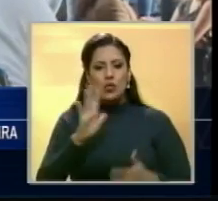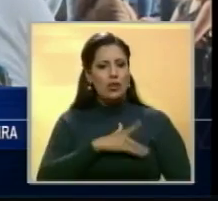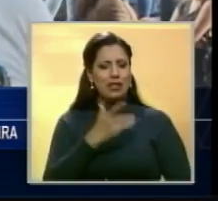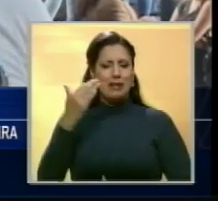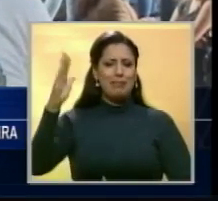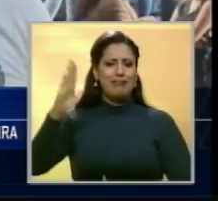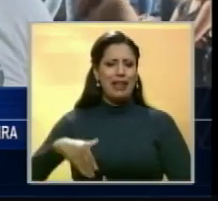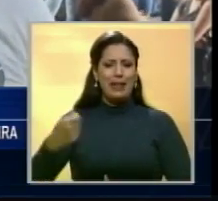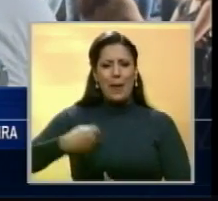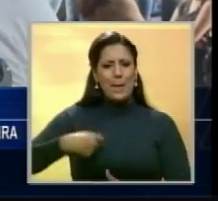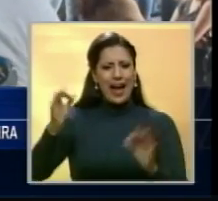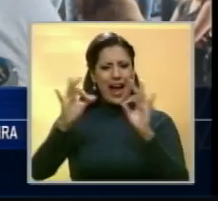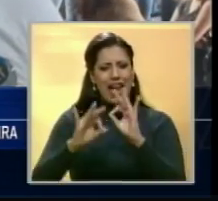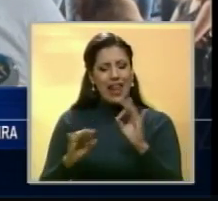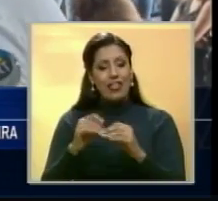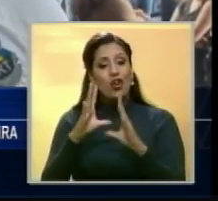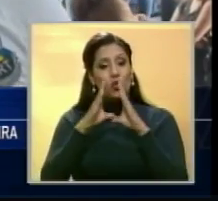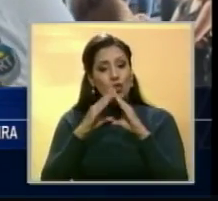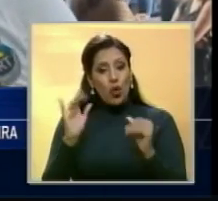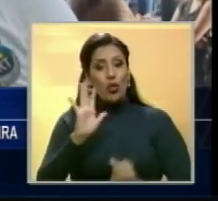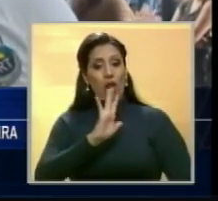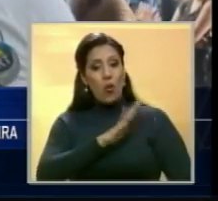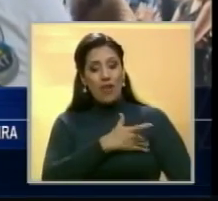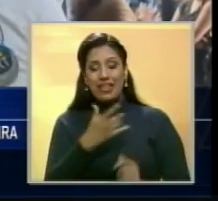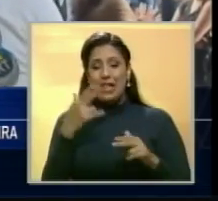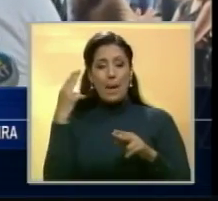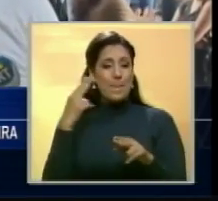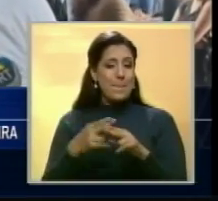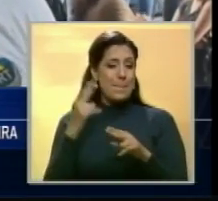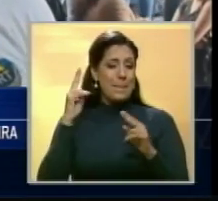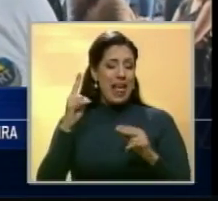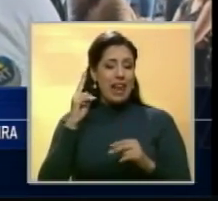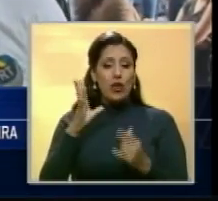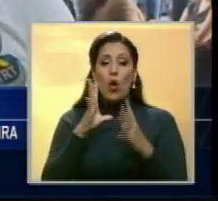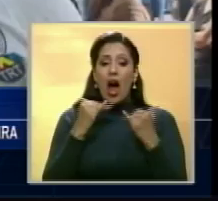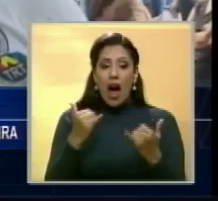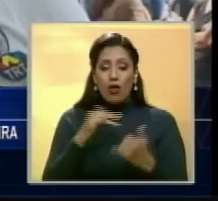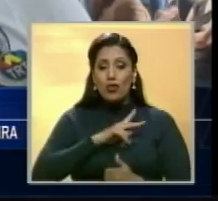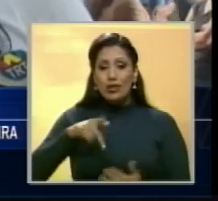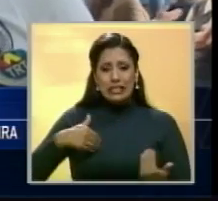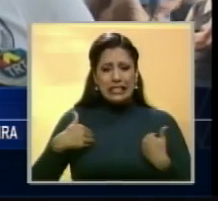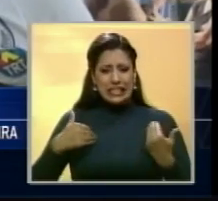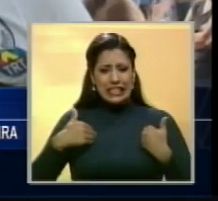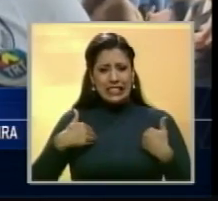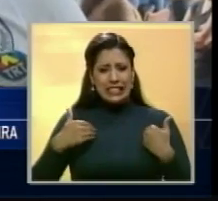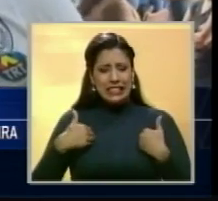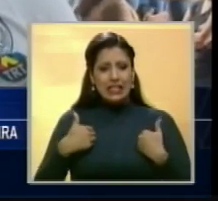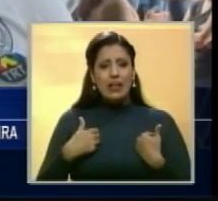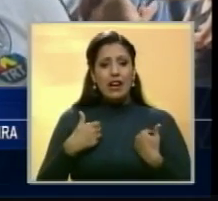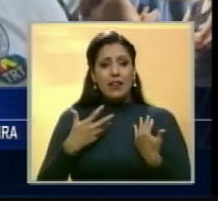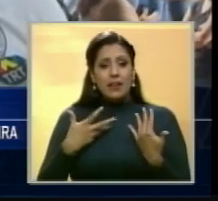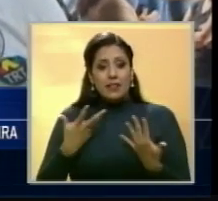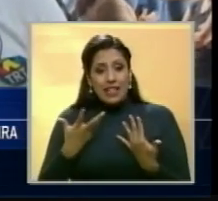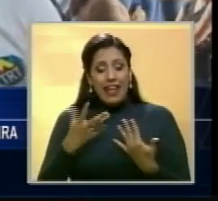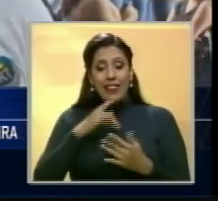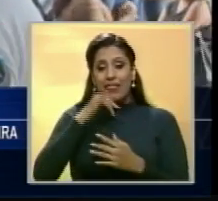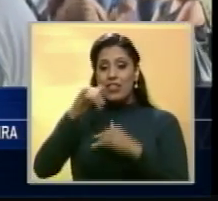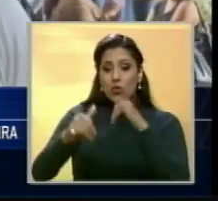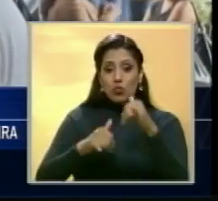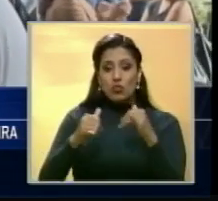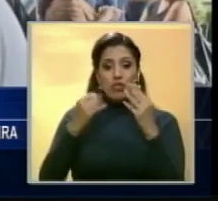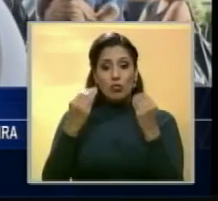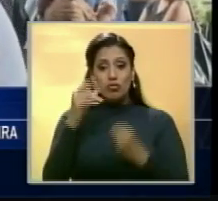universidad. Toda la academia está en peligro, hemos sufrido las renuncias de